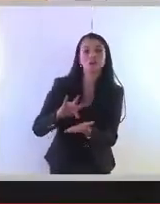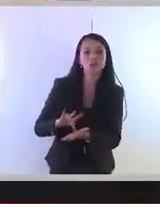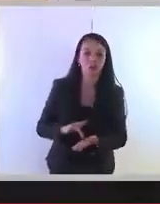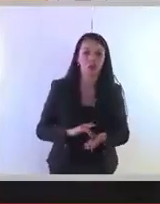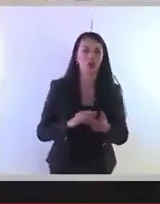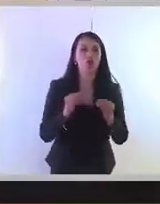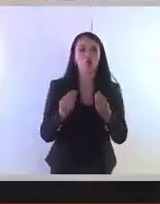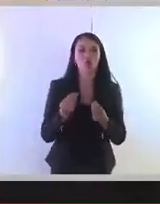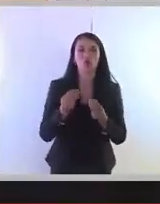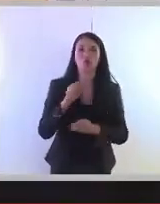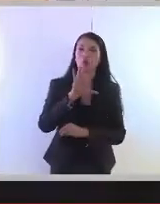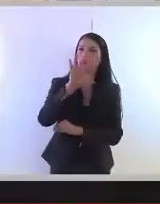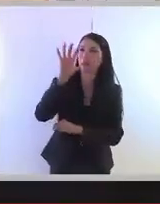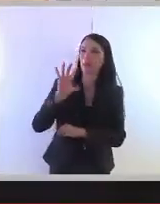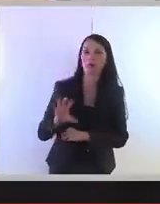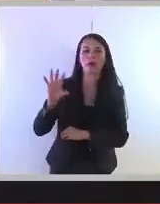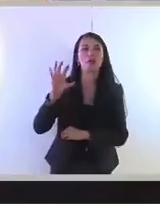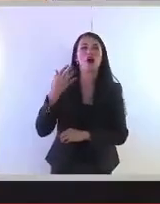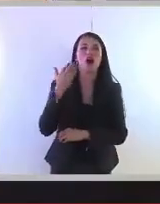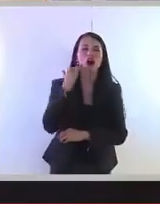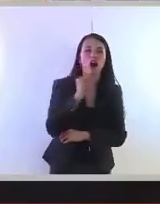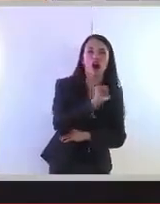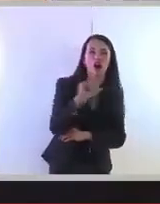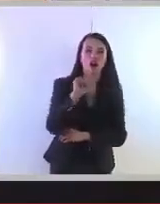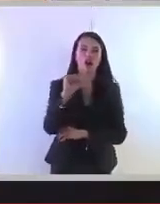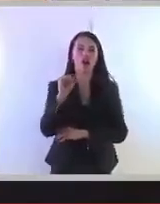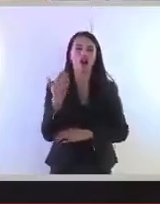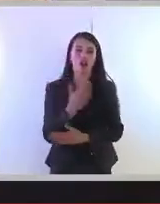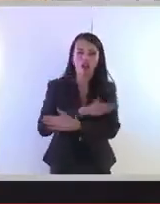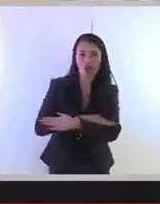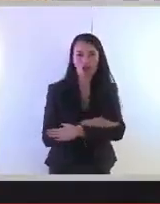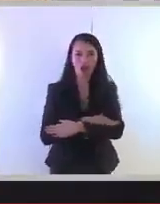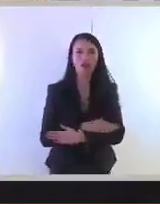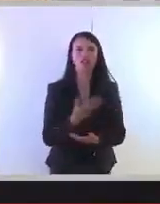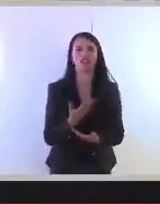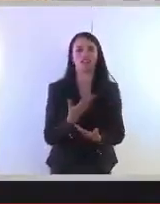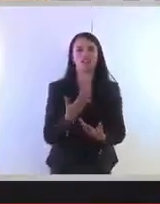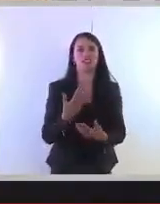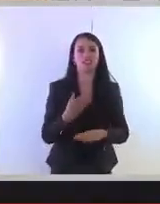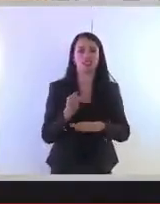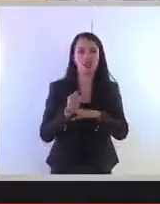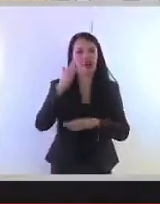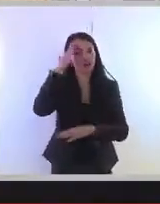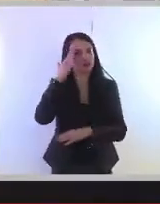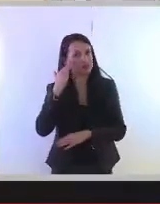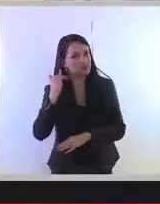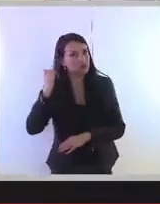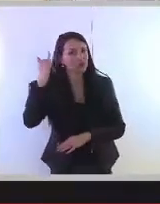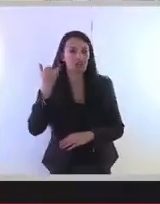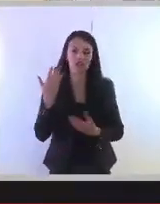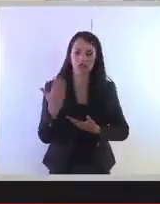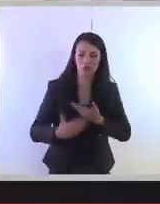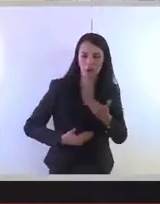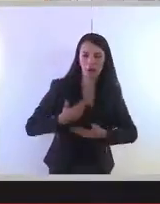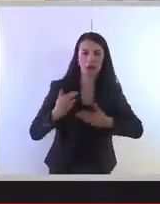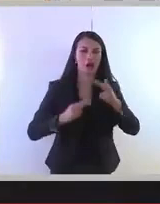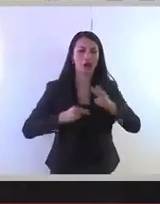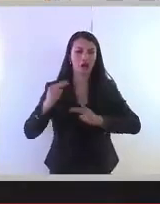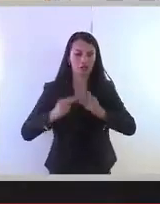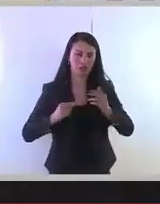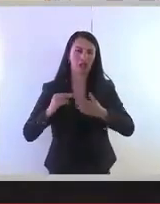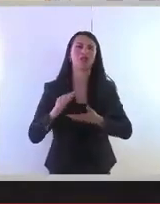muchos países, de mujeres, de embajadas, de la academia, porque tenemos que construir una